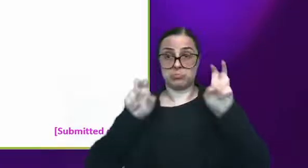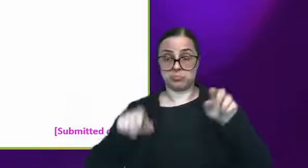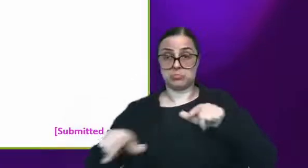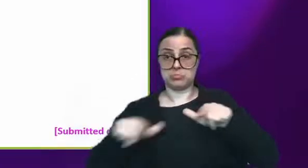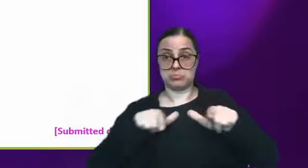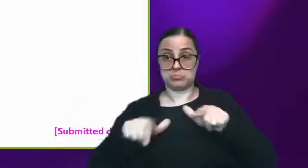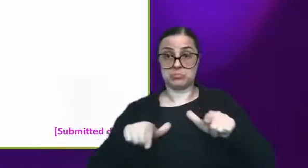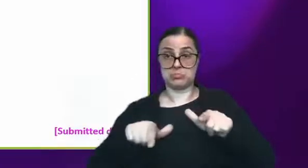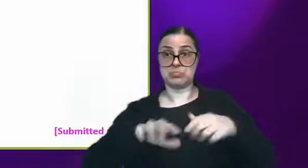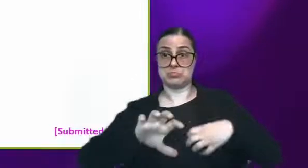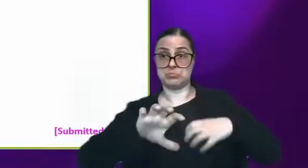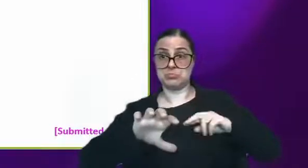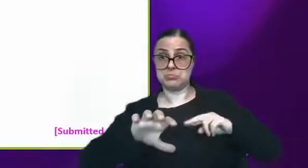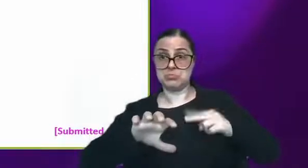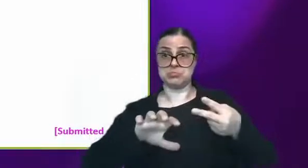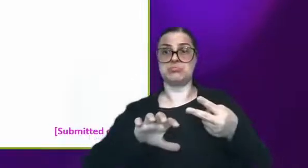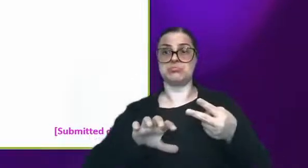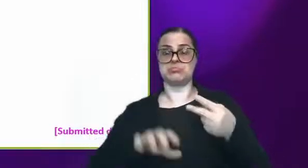óptima